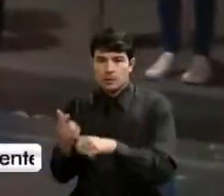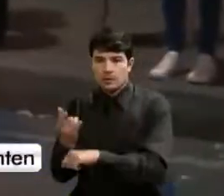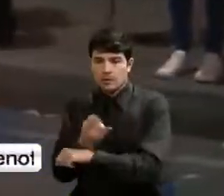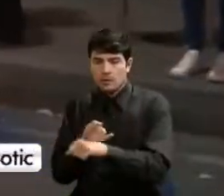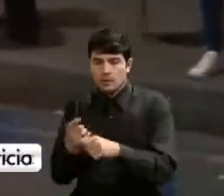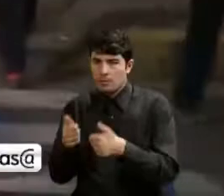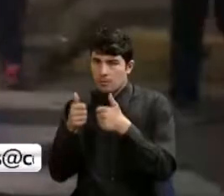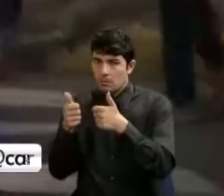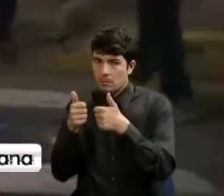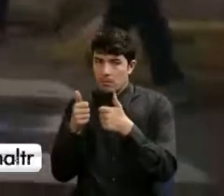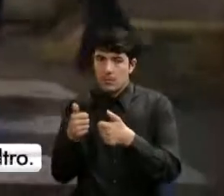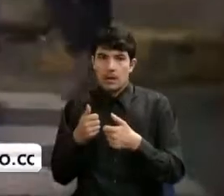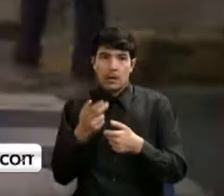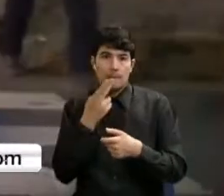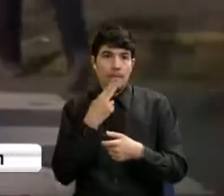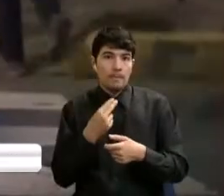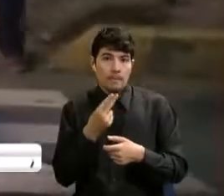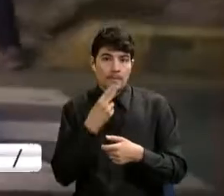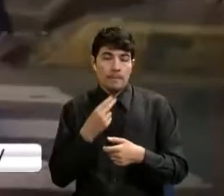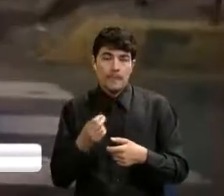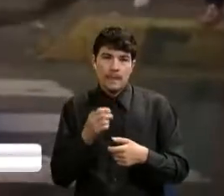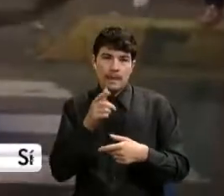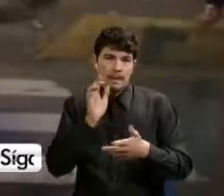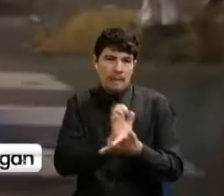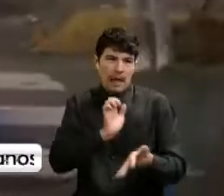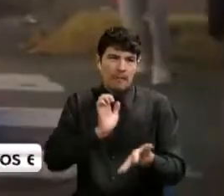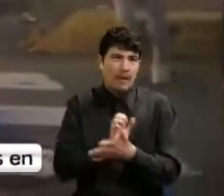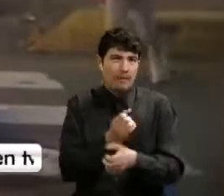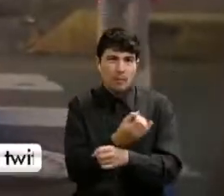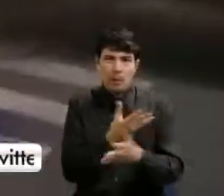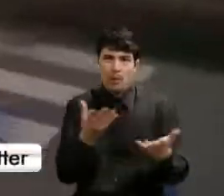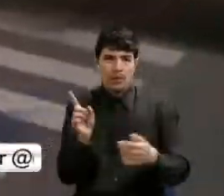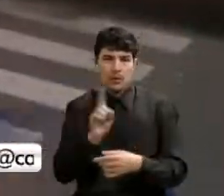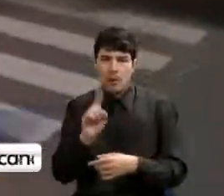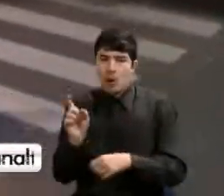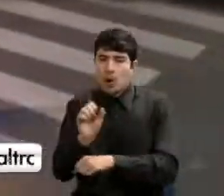ser prudente con el uso del pito, no conducir si ha ingerido licor.